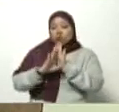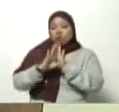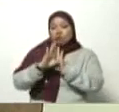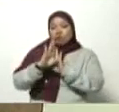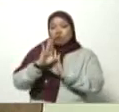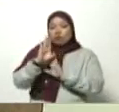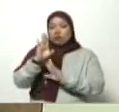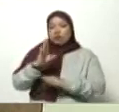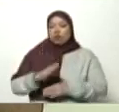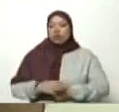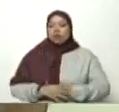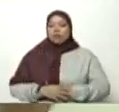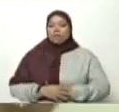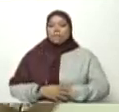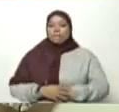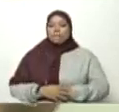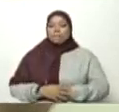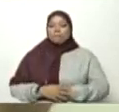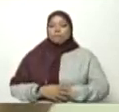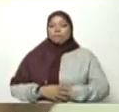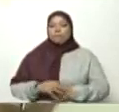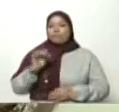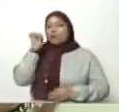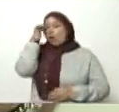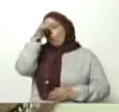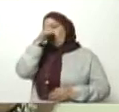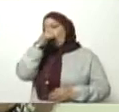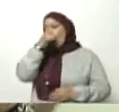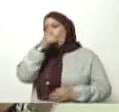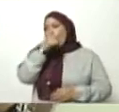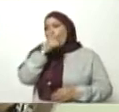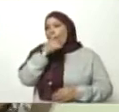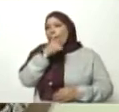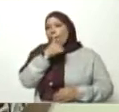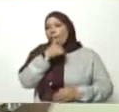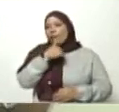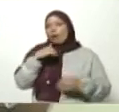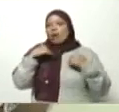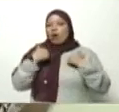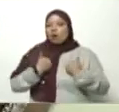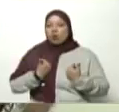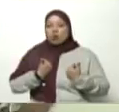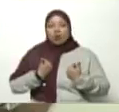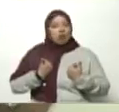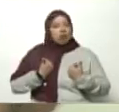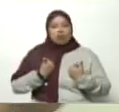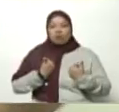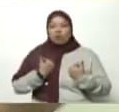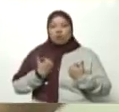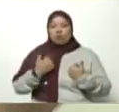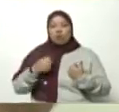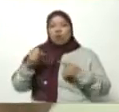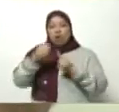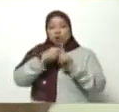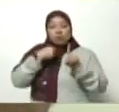creían. Porque es una resistencia que no es tirado en un chinchorro. No es acostado en una cama esperando